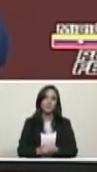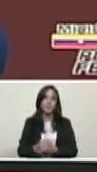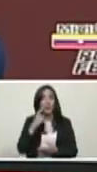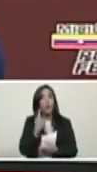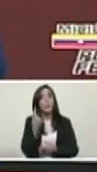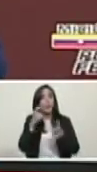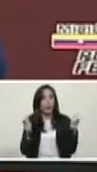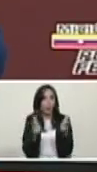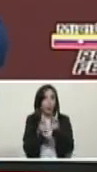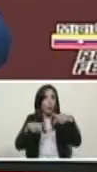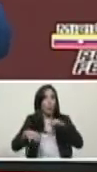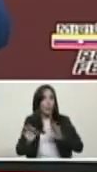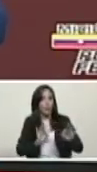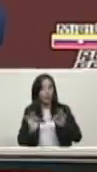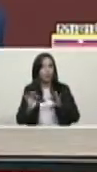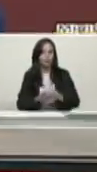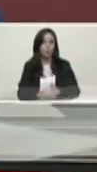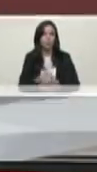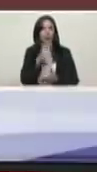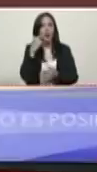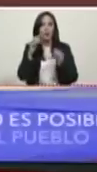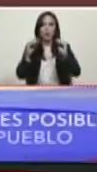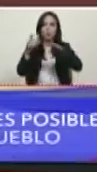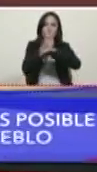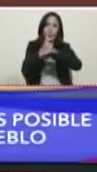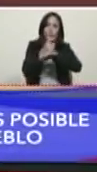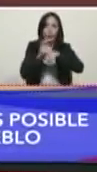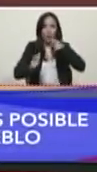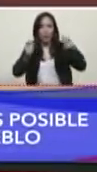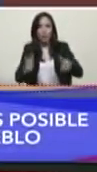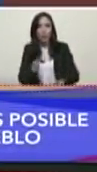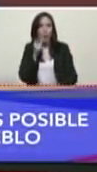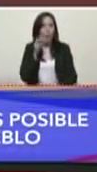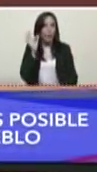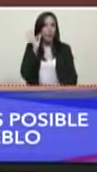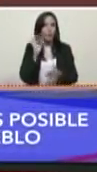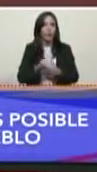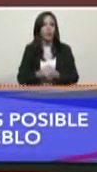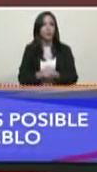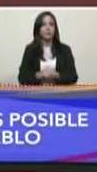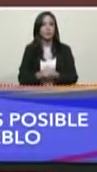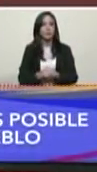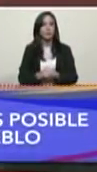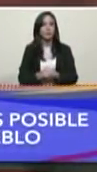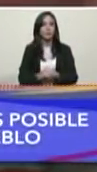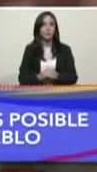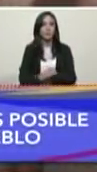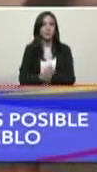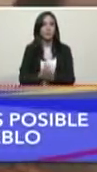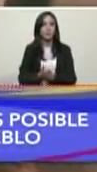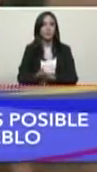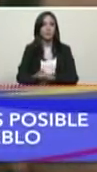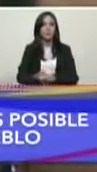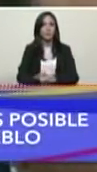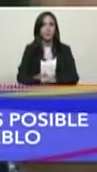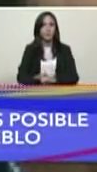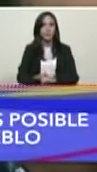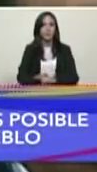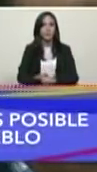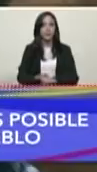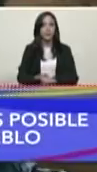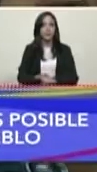preparatoria y yo les pido a los gobernadores y gobernadoras a las alcaldesas a los alcaldes